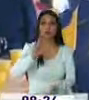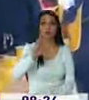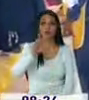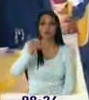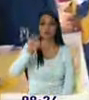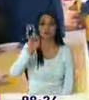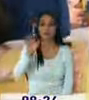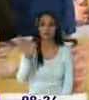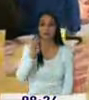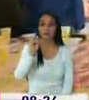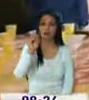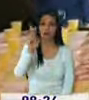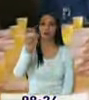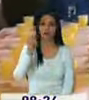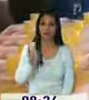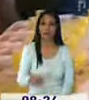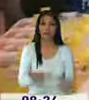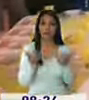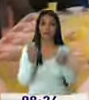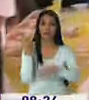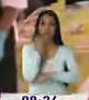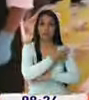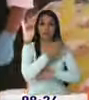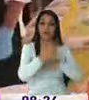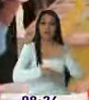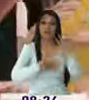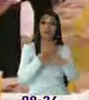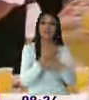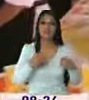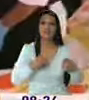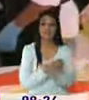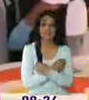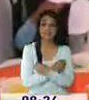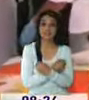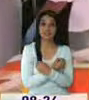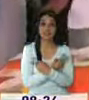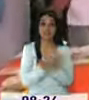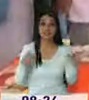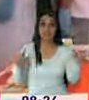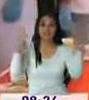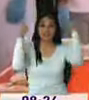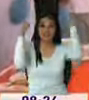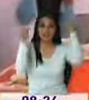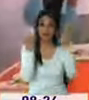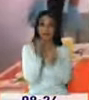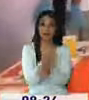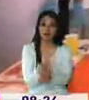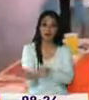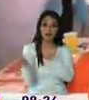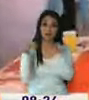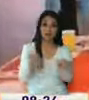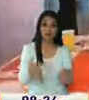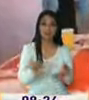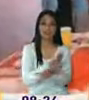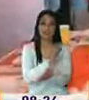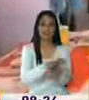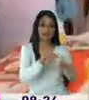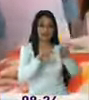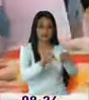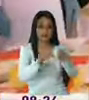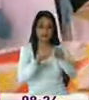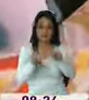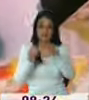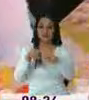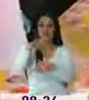día de hoy se celebra el Día Mundial del Chef. Y por eso, ellos han decidido venir hasta estas instalaciones para enseñarles a los niños de una